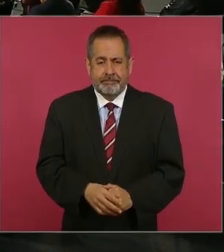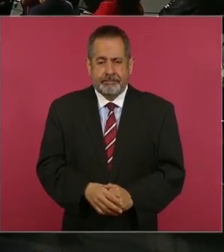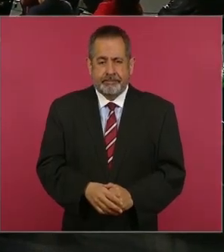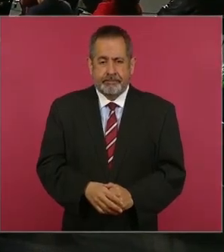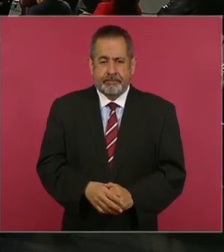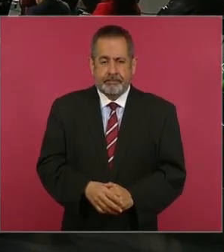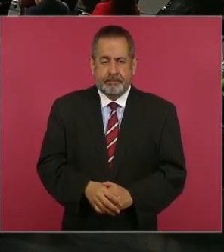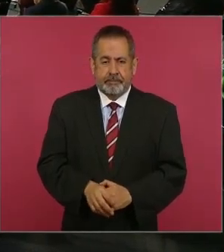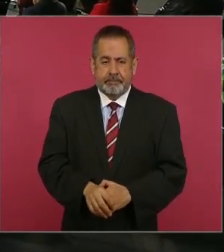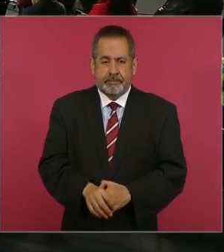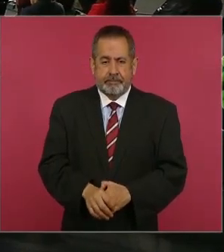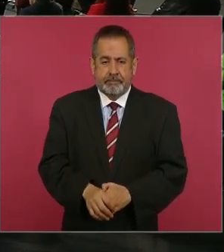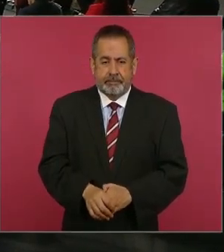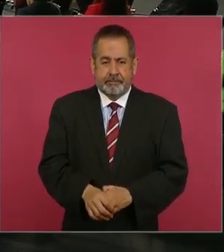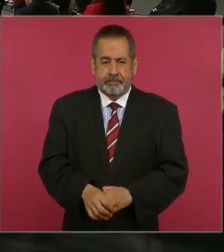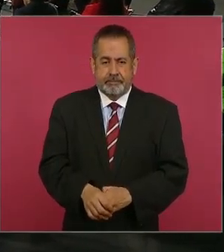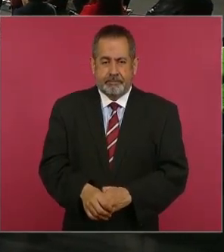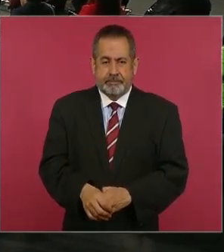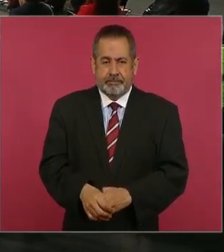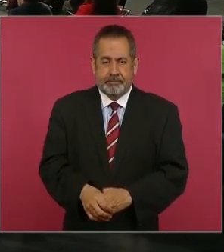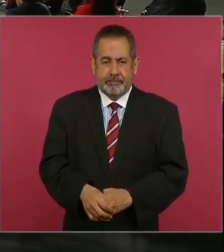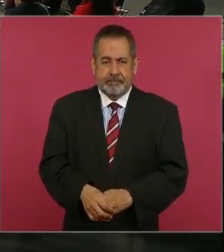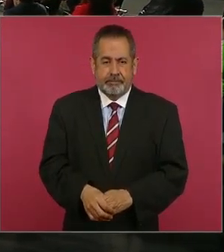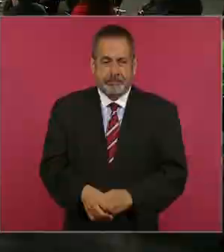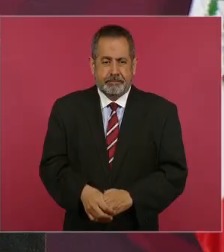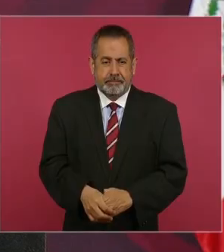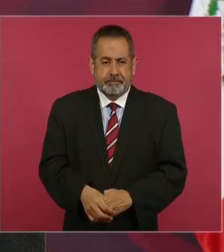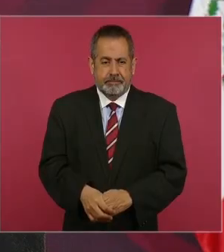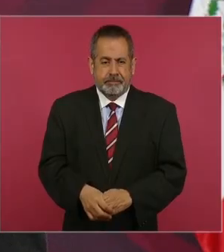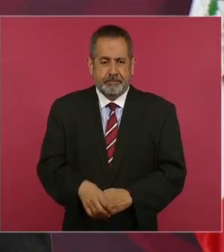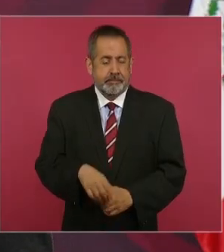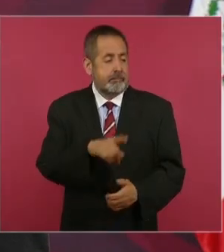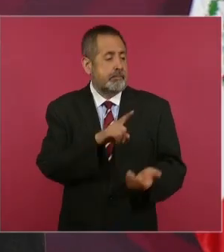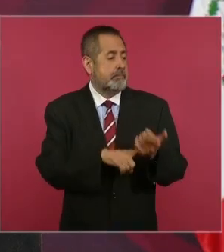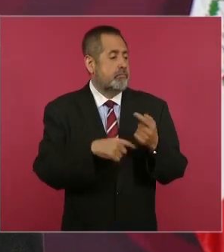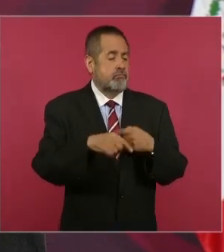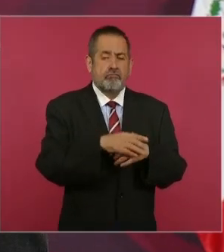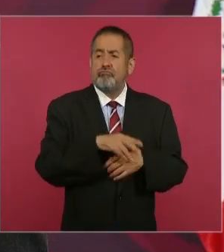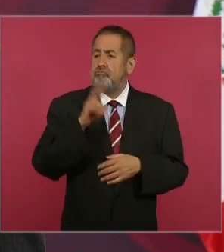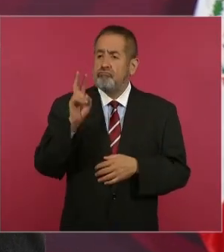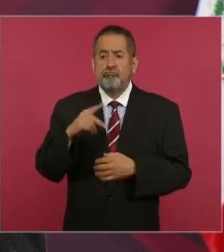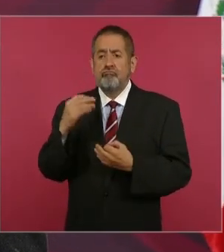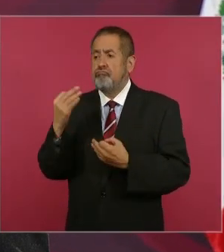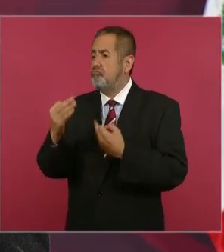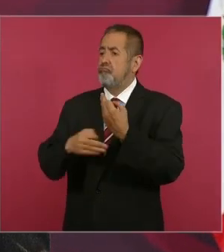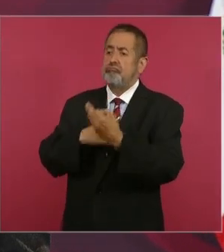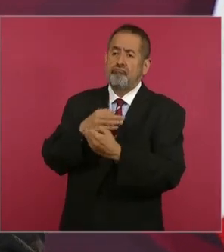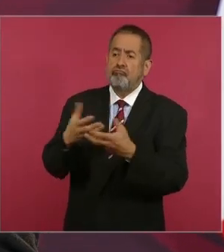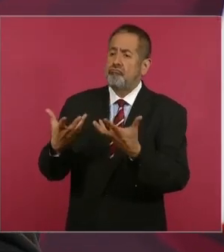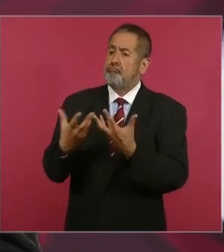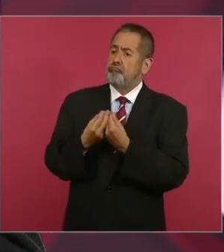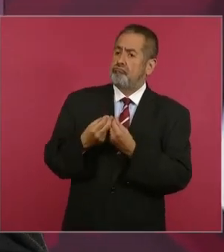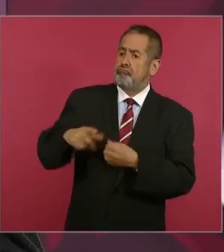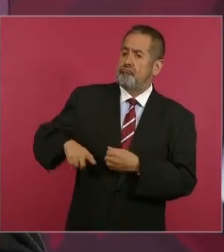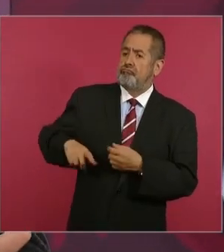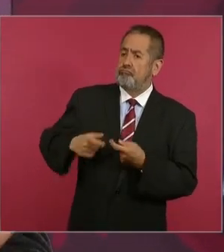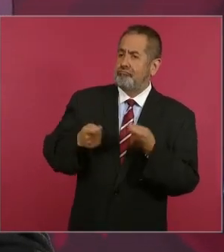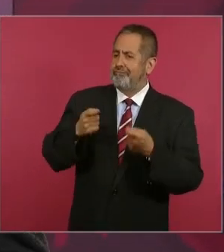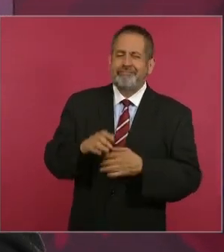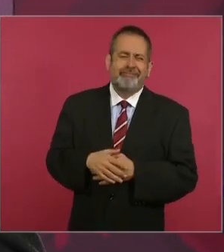pluralidad de gobierno de todos pero